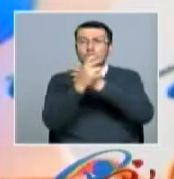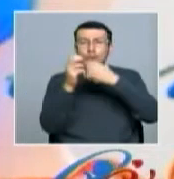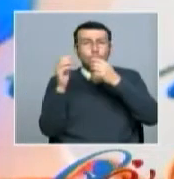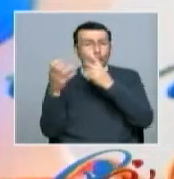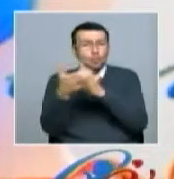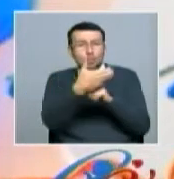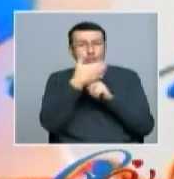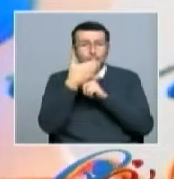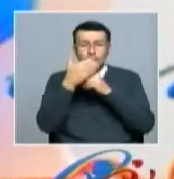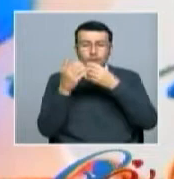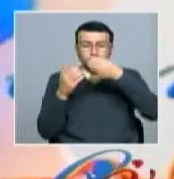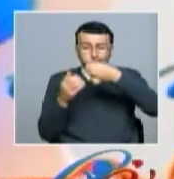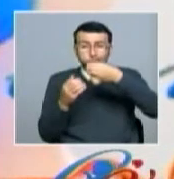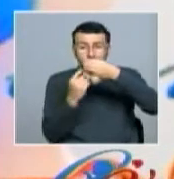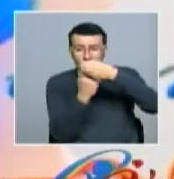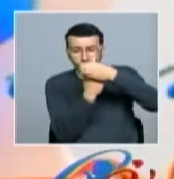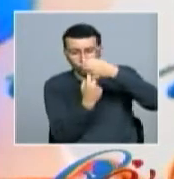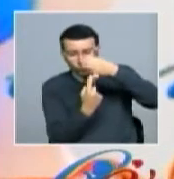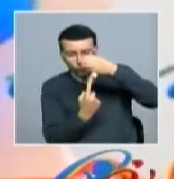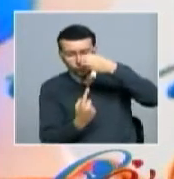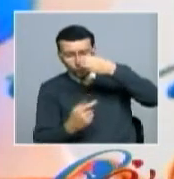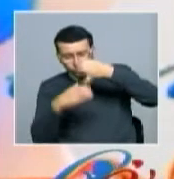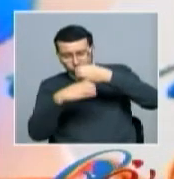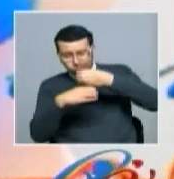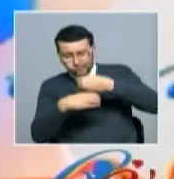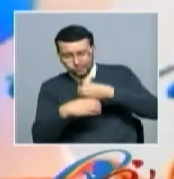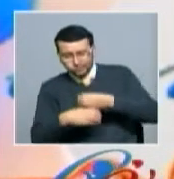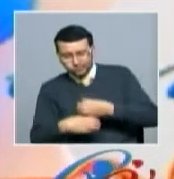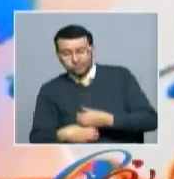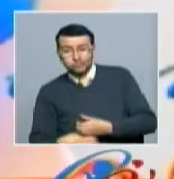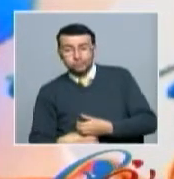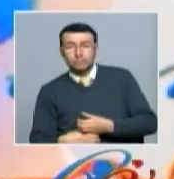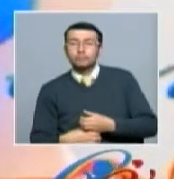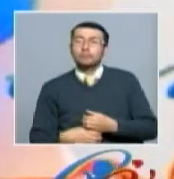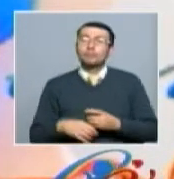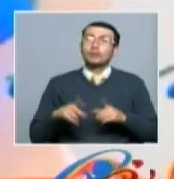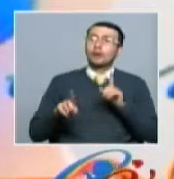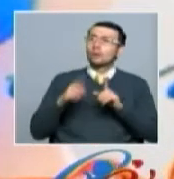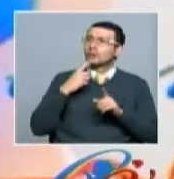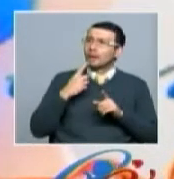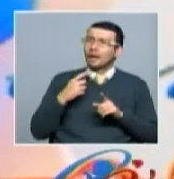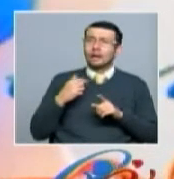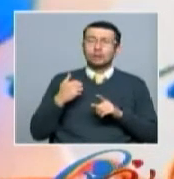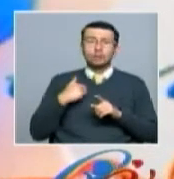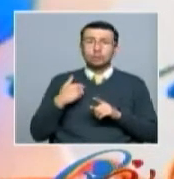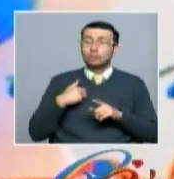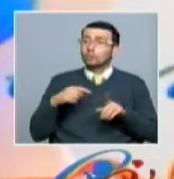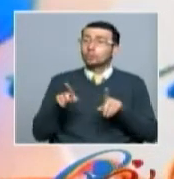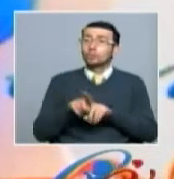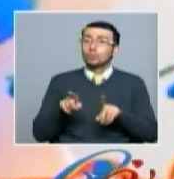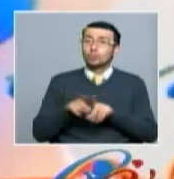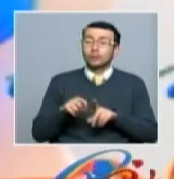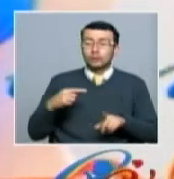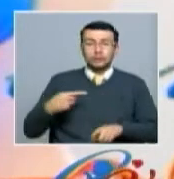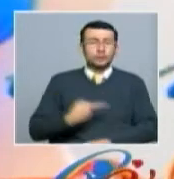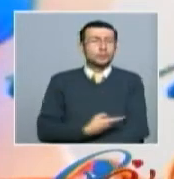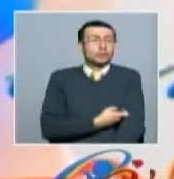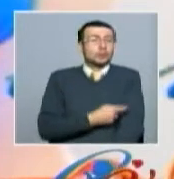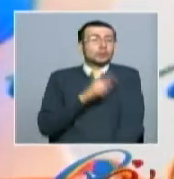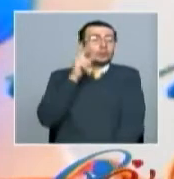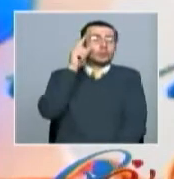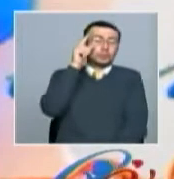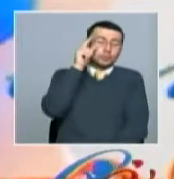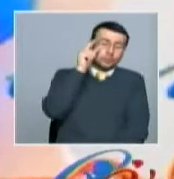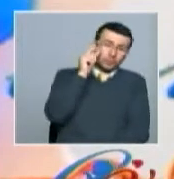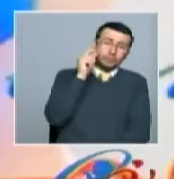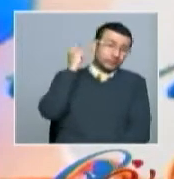última bolita, digamos que cuando empieza la bolita, muchas personas han dicho, no, es que a mí me pusieron una anestesia, ahora que el doctor dice que está cubierto por